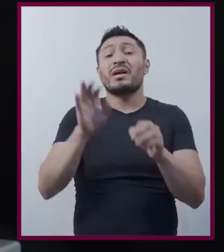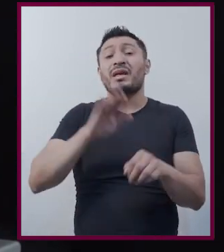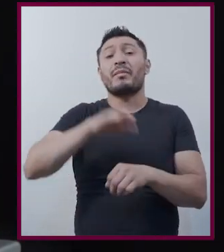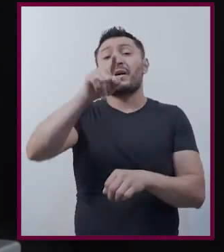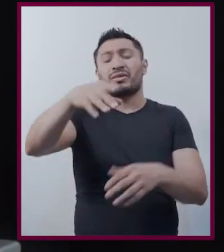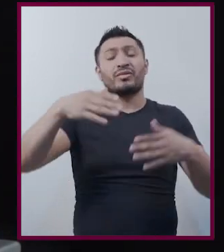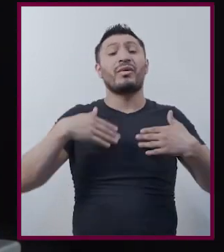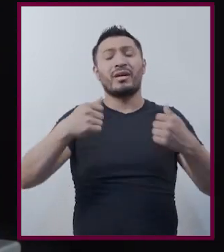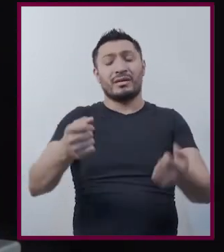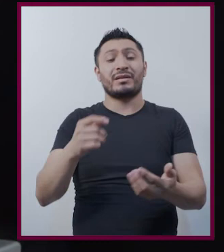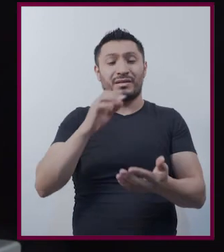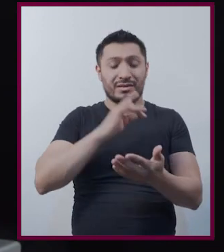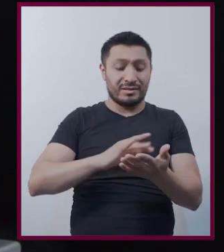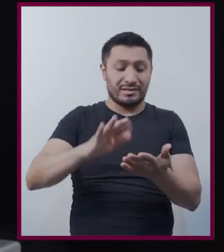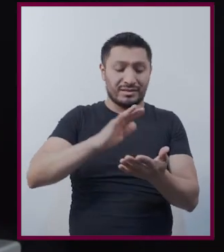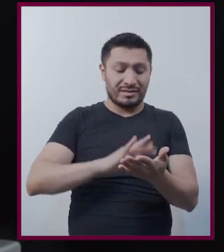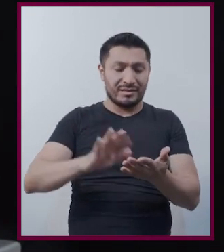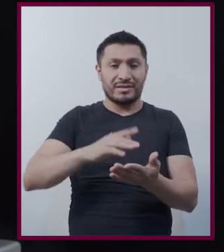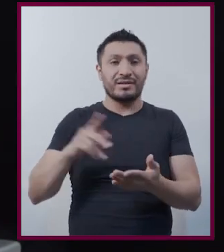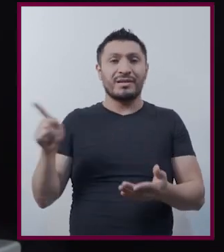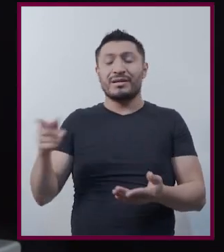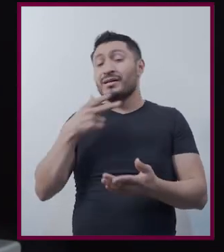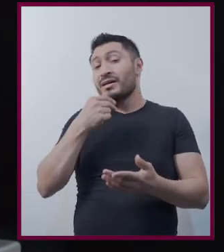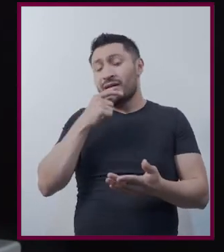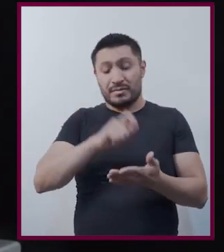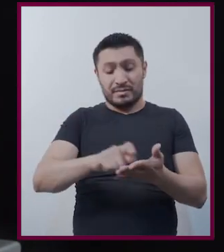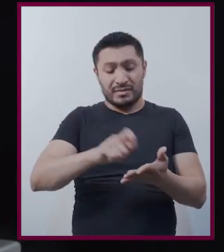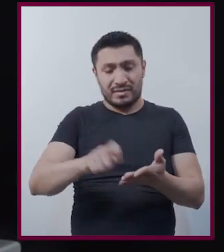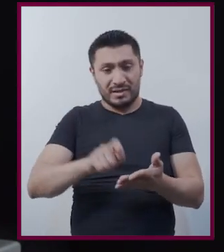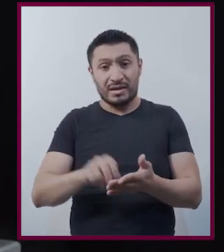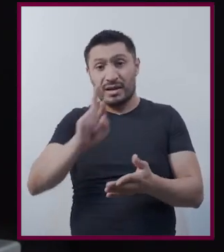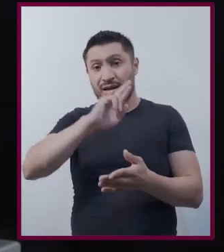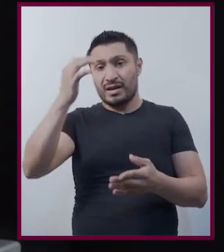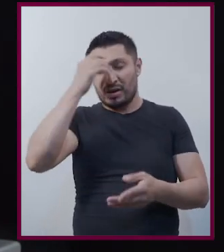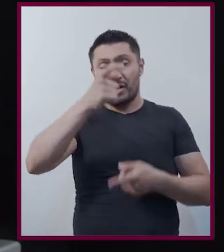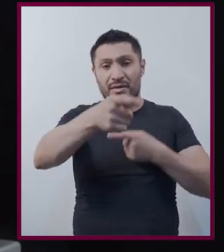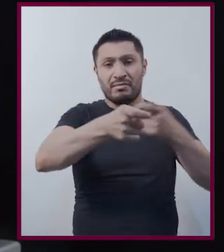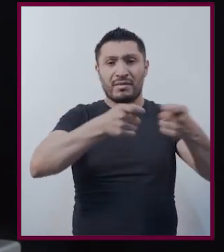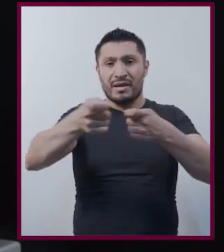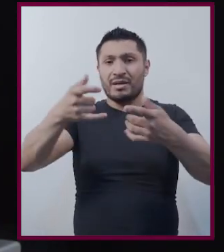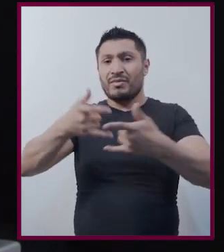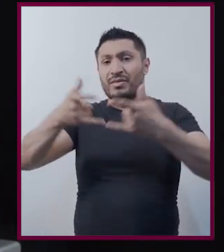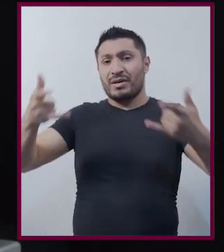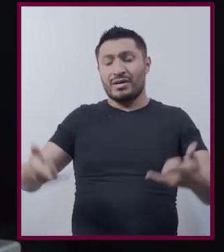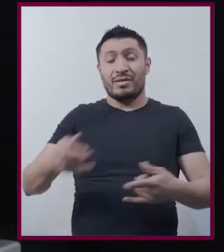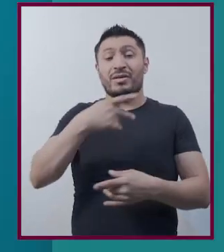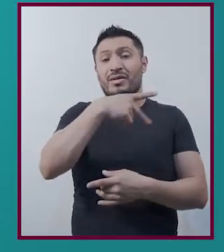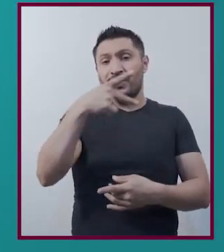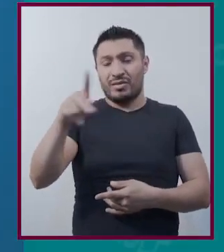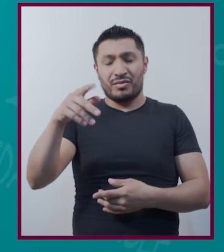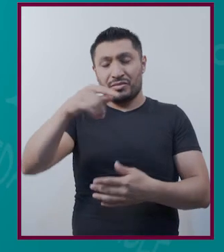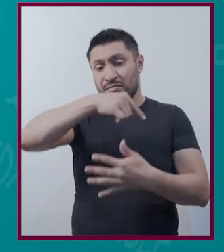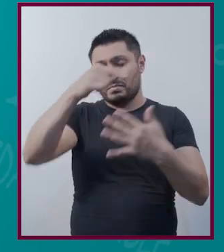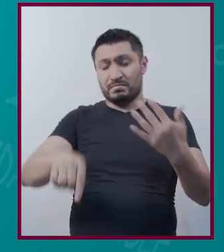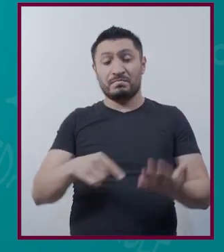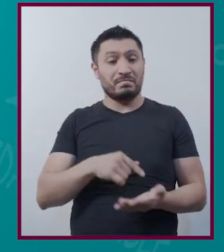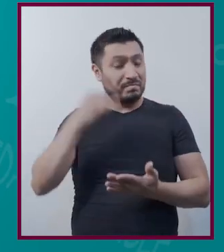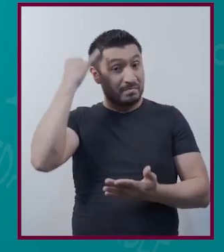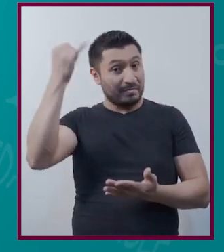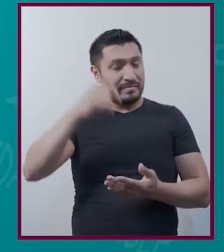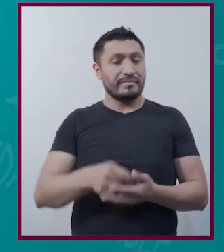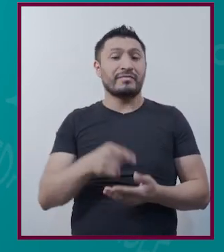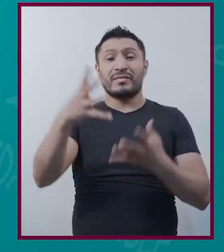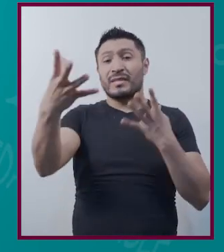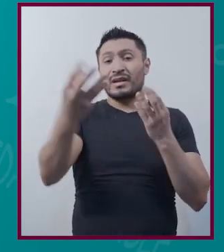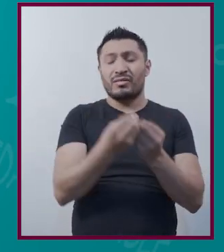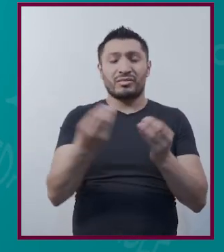comprender las últimas letras del autor, donde justamente reconoce la manipulación de la historia y sus propios postulados. Ayúdanos a